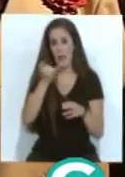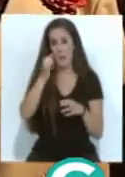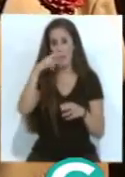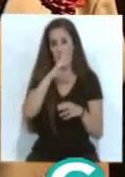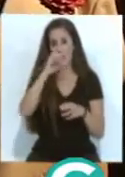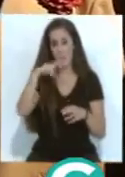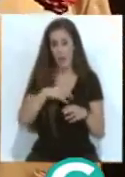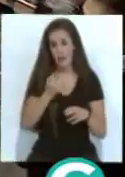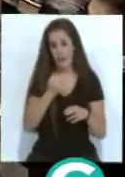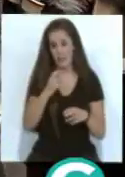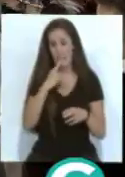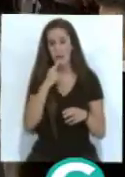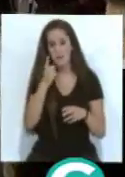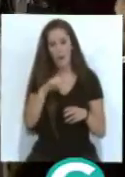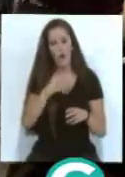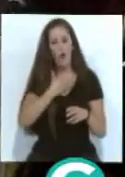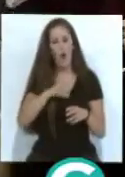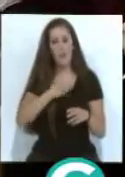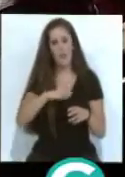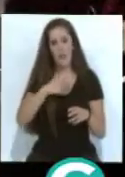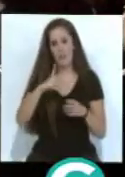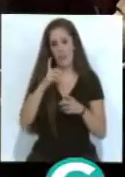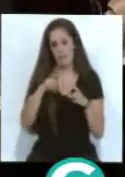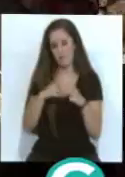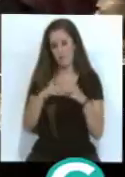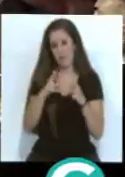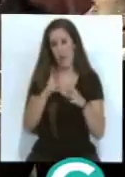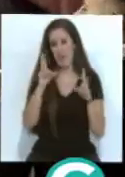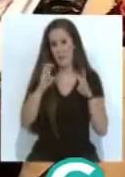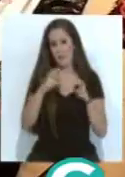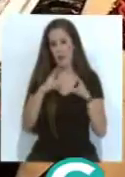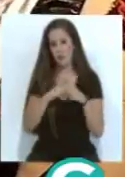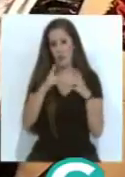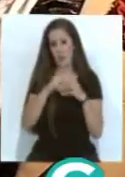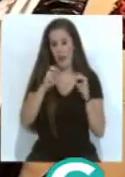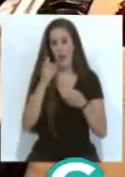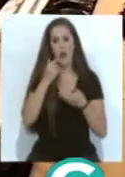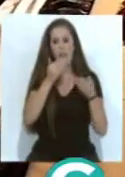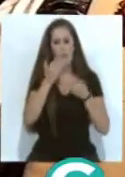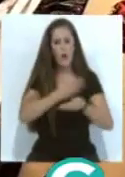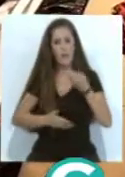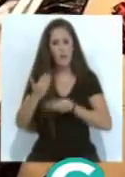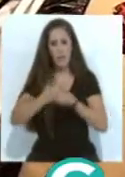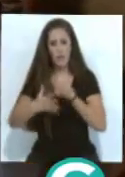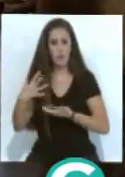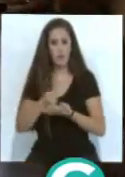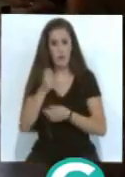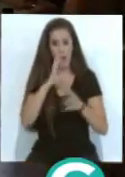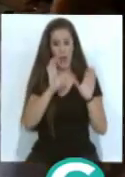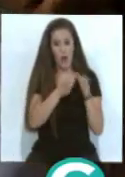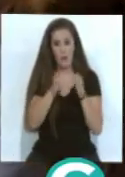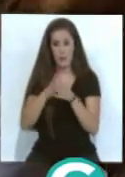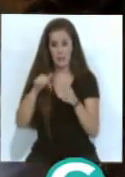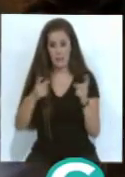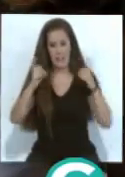Miguelito Clares. La concejala de Asuntos Sociales del Ayuntamiento de Cádiz agradeció la colaboración de todas las agrupaciones en